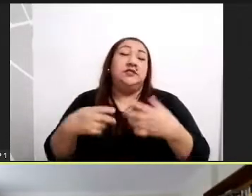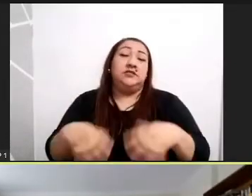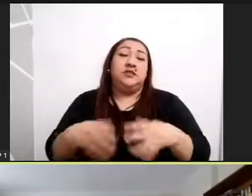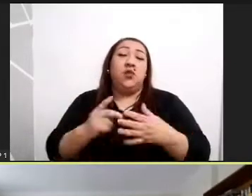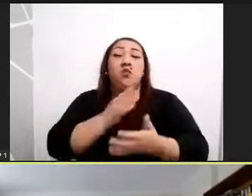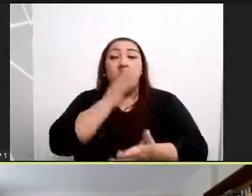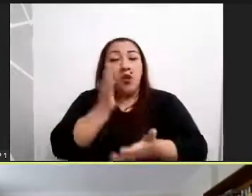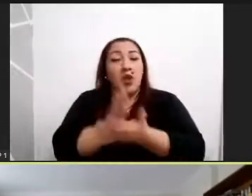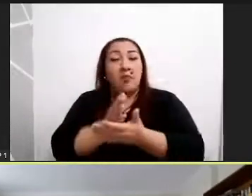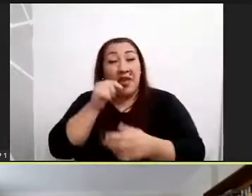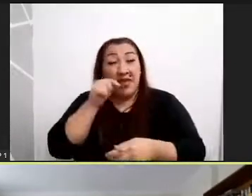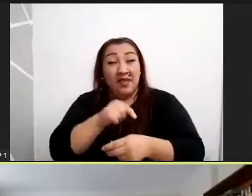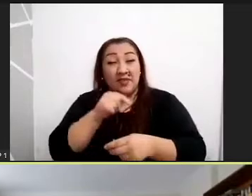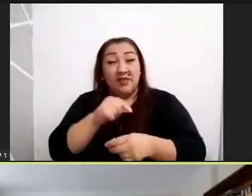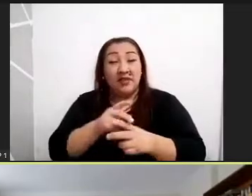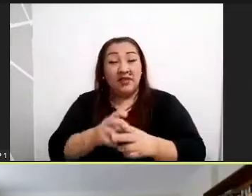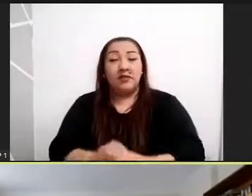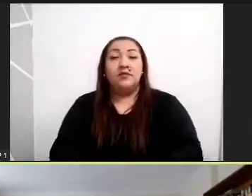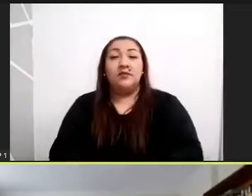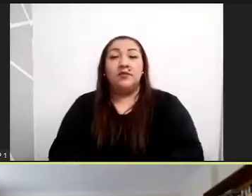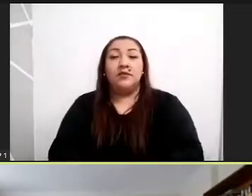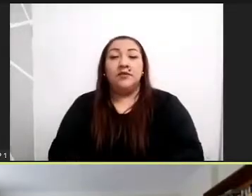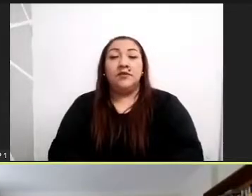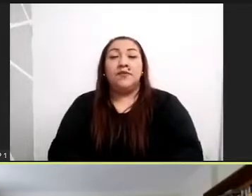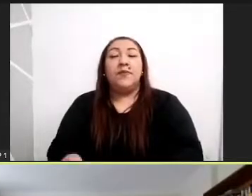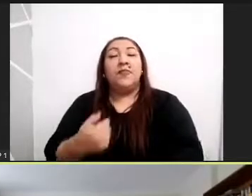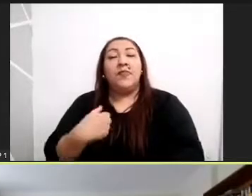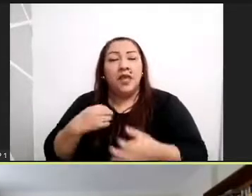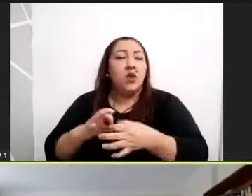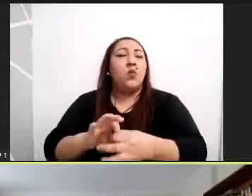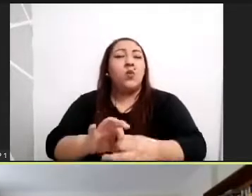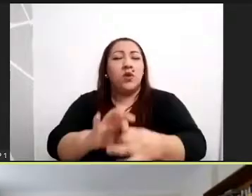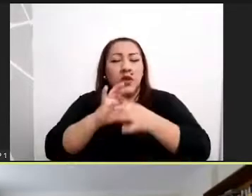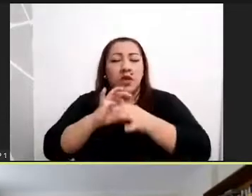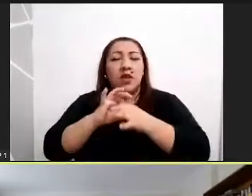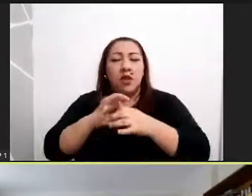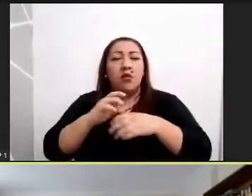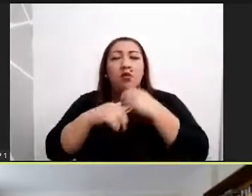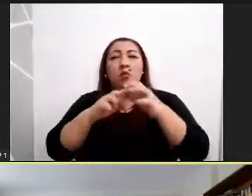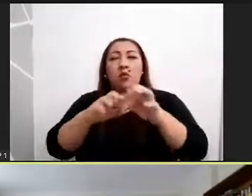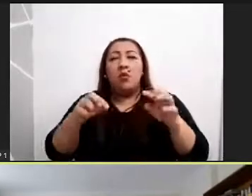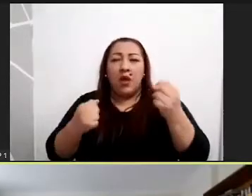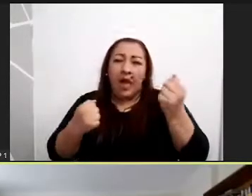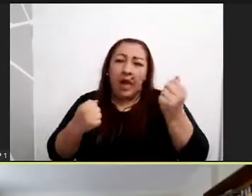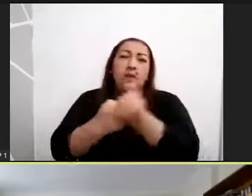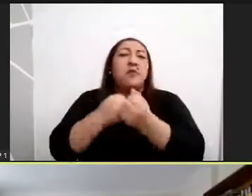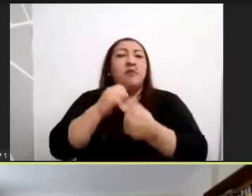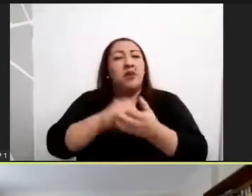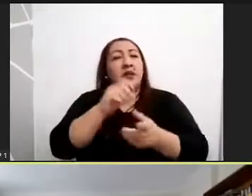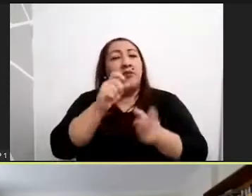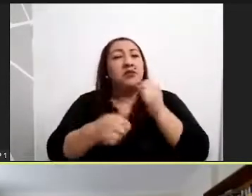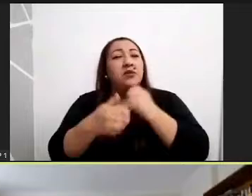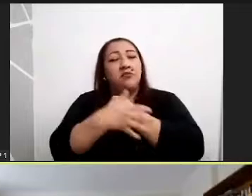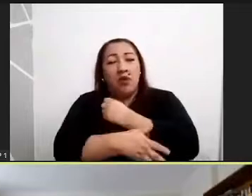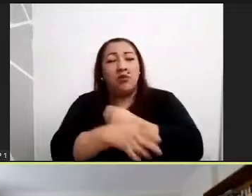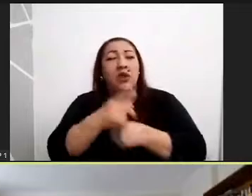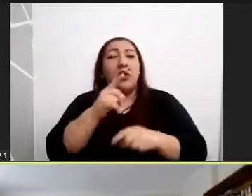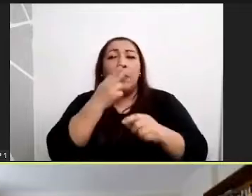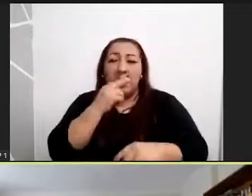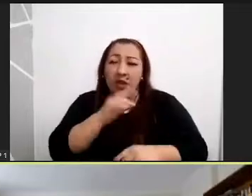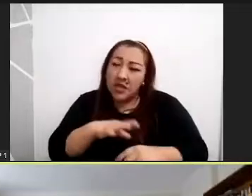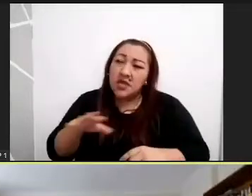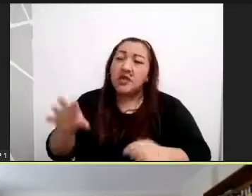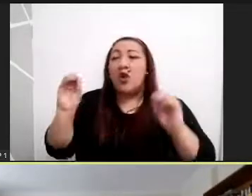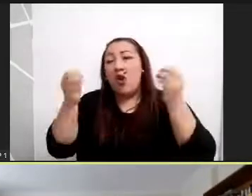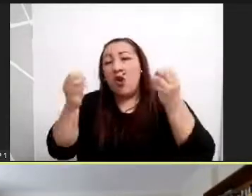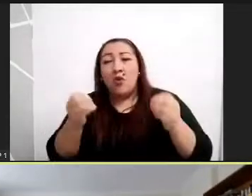crisis de estas proporciones debería unirnos como pueblo, en solidaridad con los que más necesitan, los niños y adolescentes,